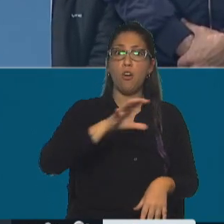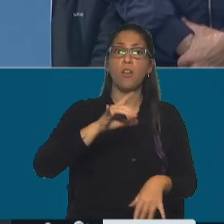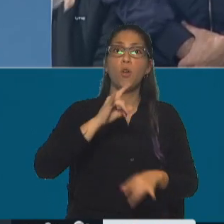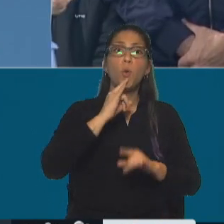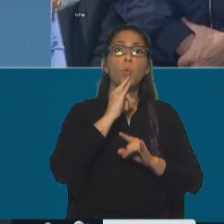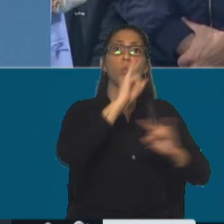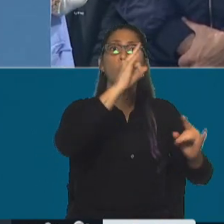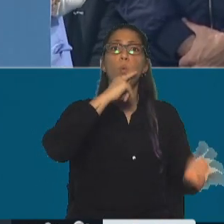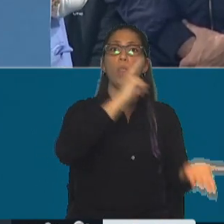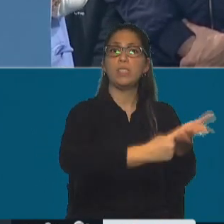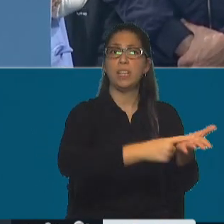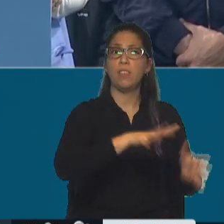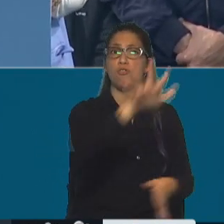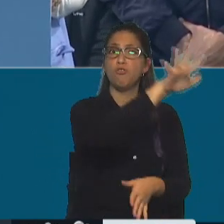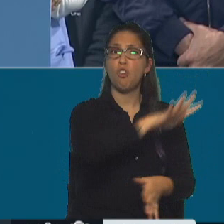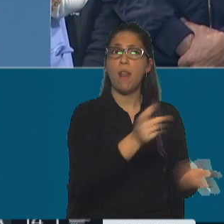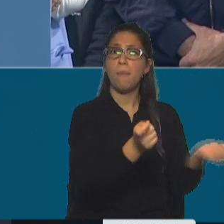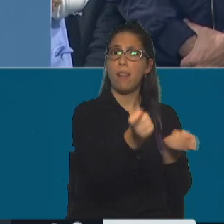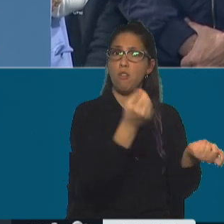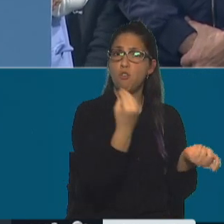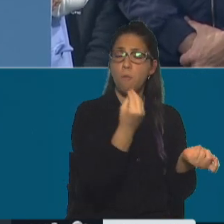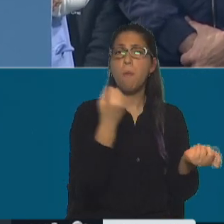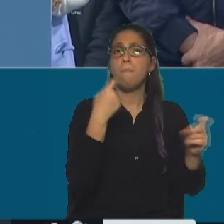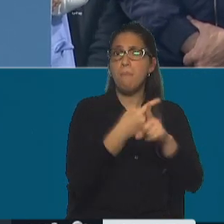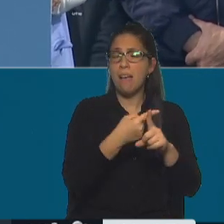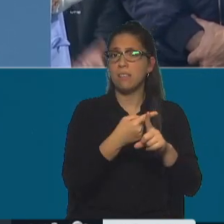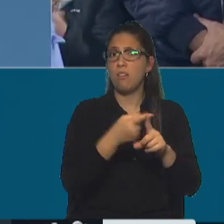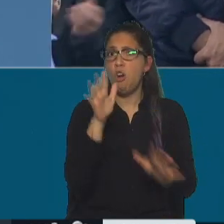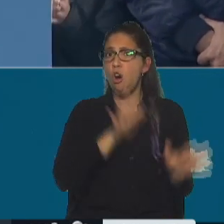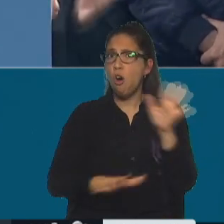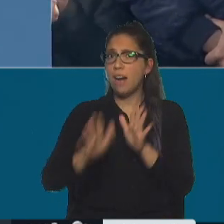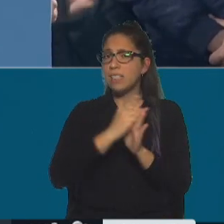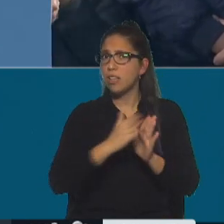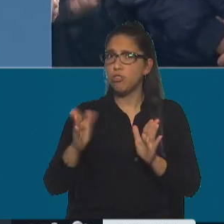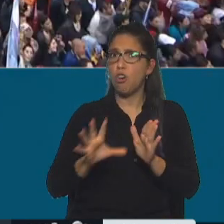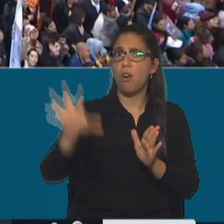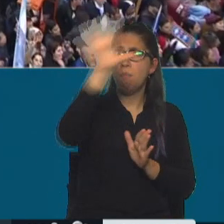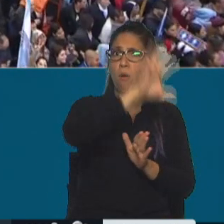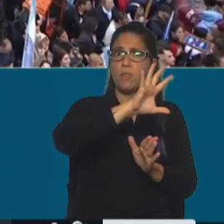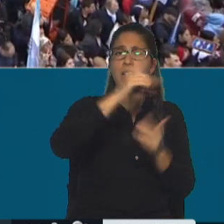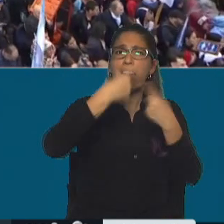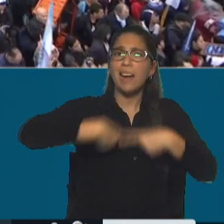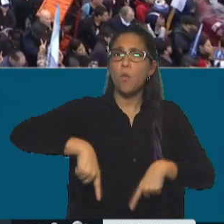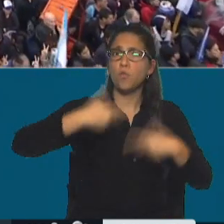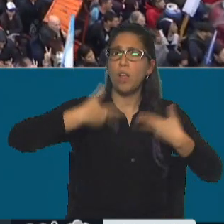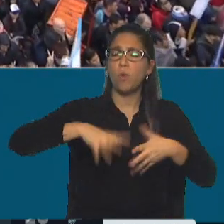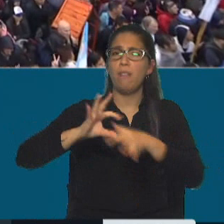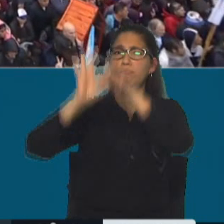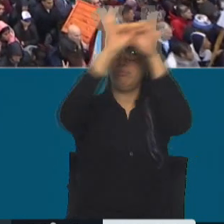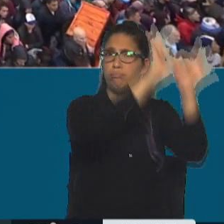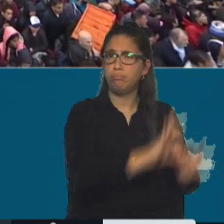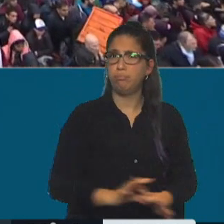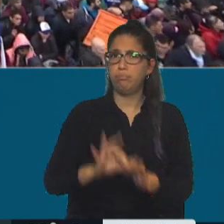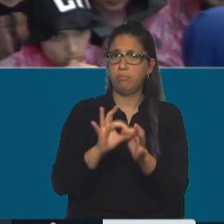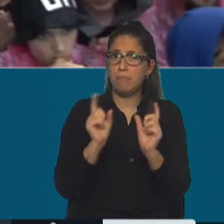pero también con, de alguna manera, un orden propuesto nacional que sea transversal para todas las provincias y todos los recursos? Y daba el ejemplo de los países vecinos,